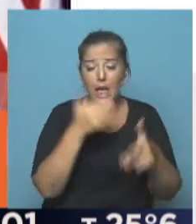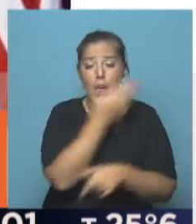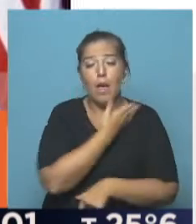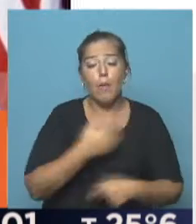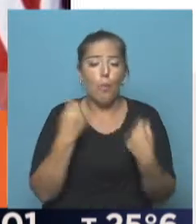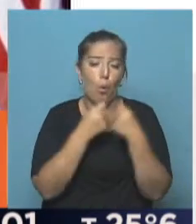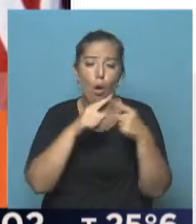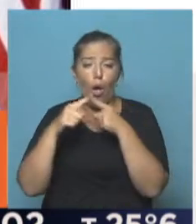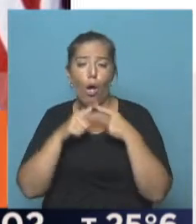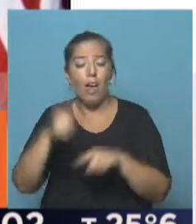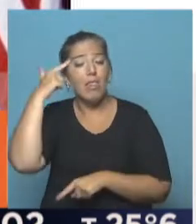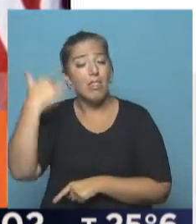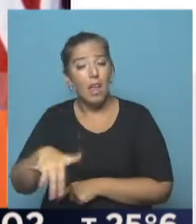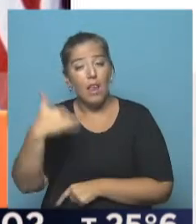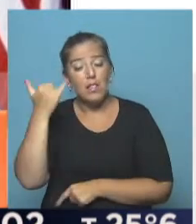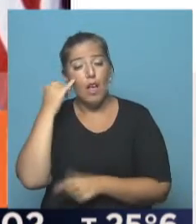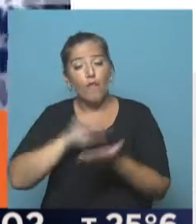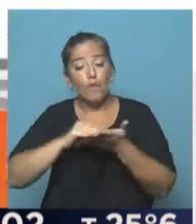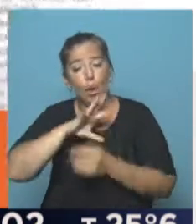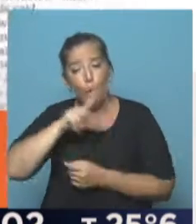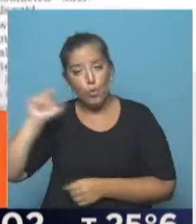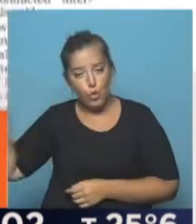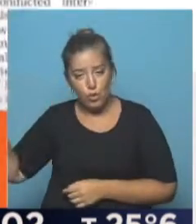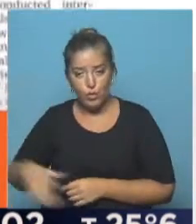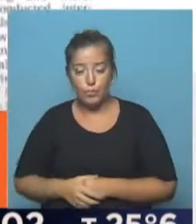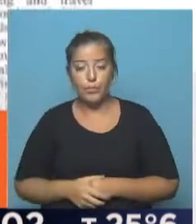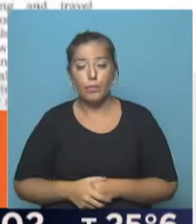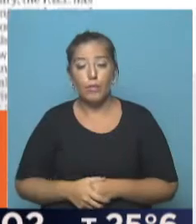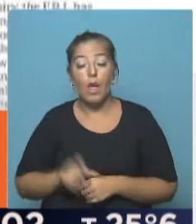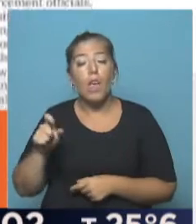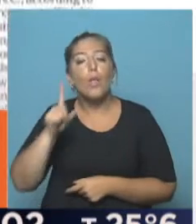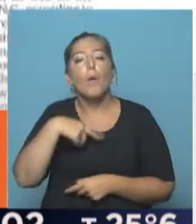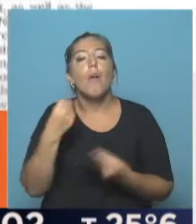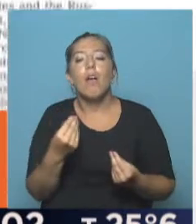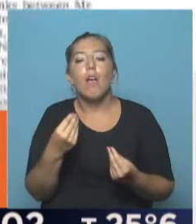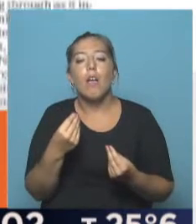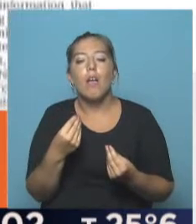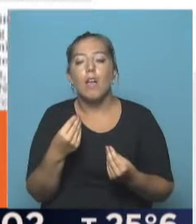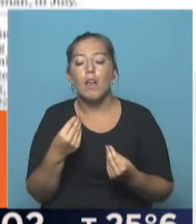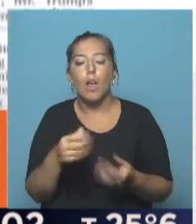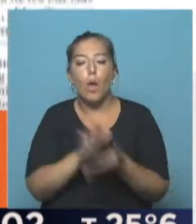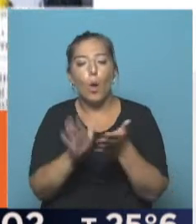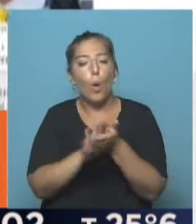variados contactos con la inteligencia y funcionarios rusos. Esto surge de un conjunto de nuevas